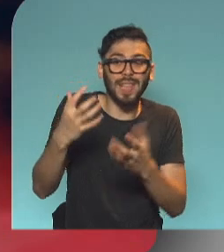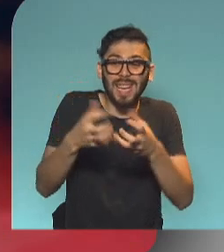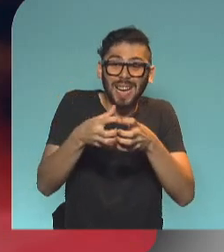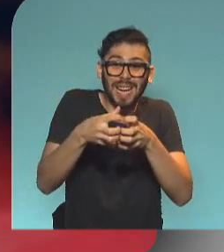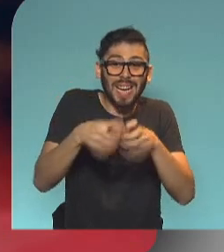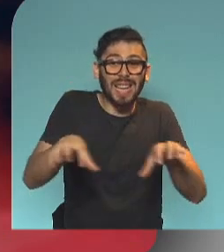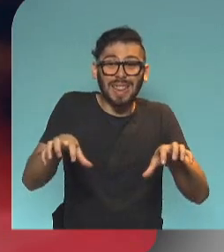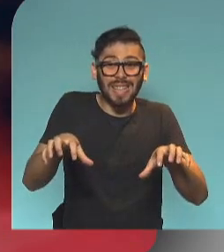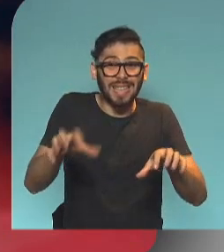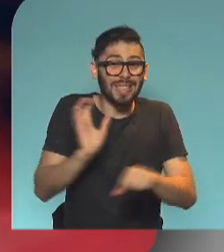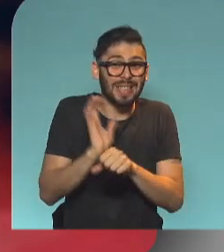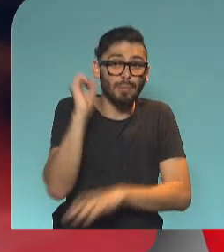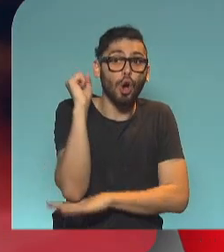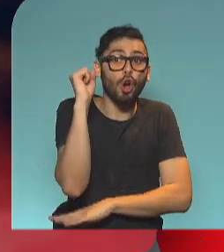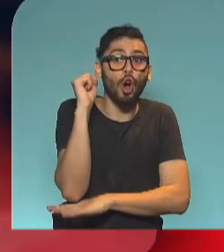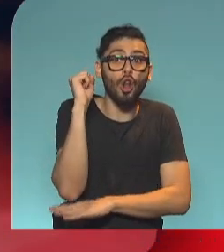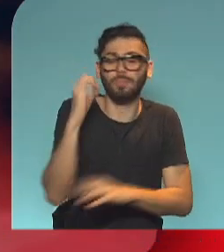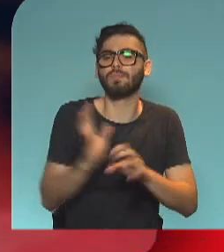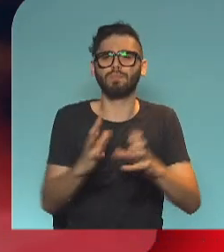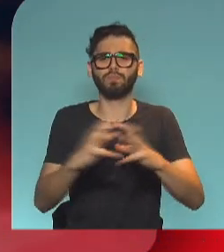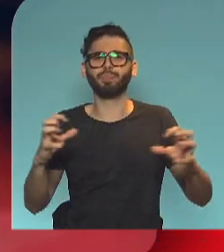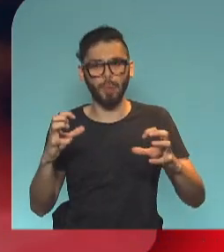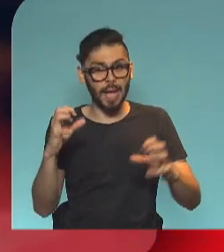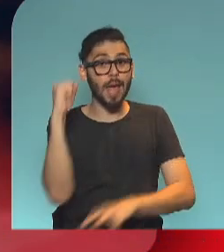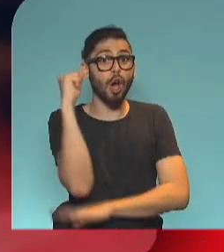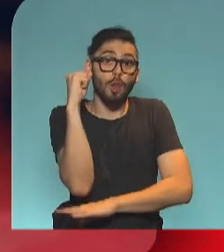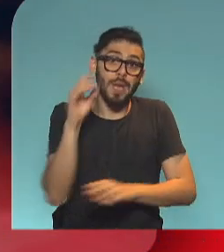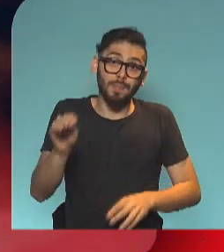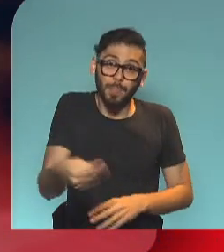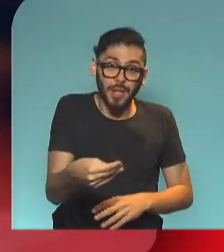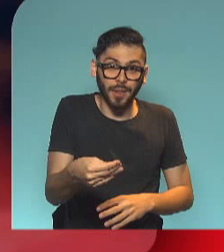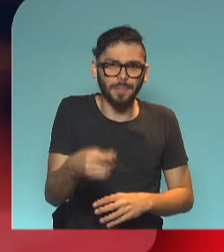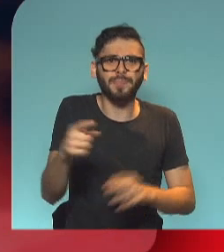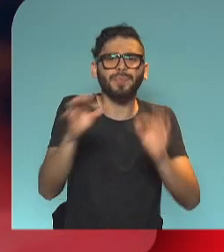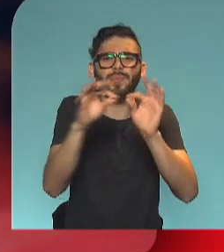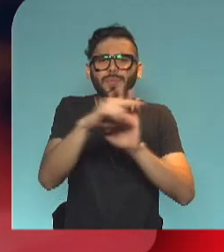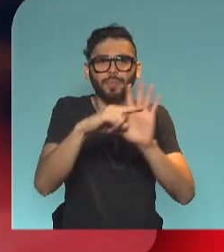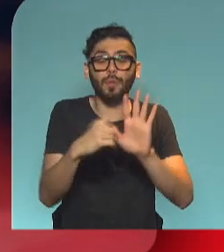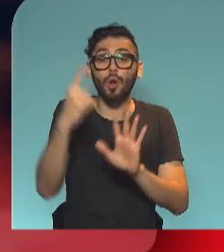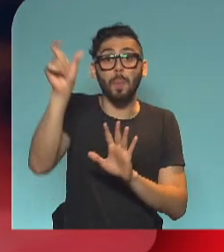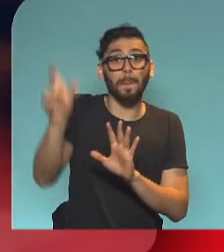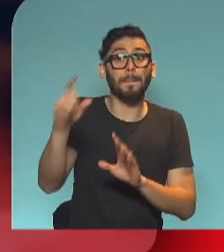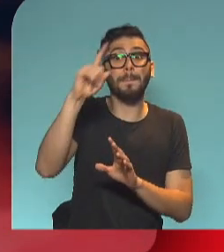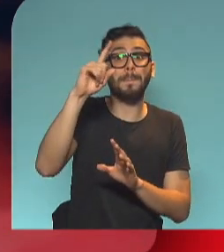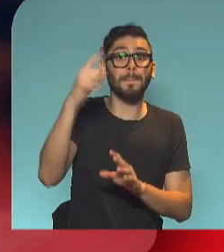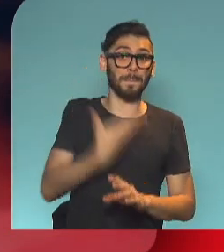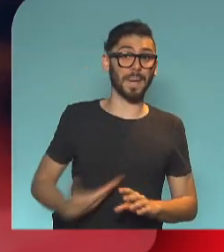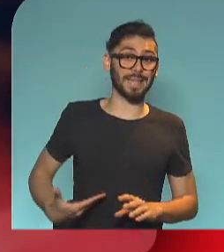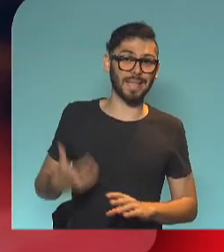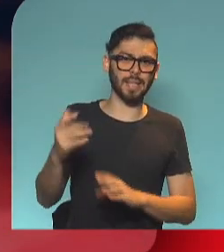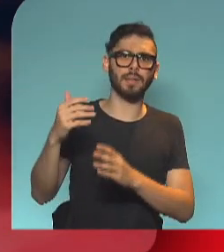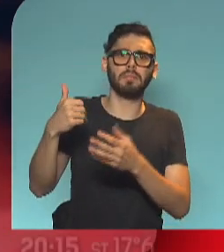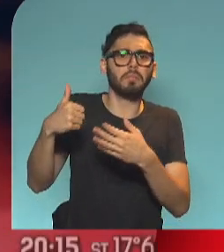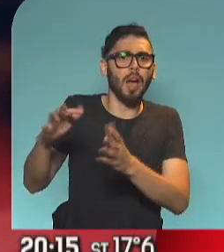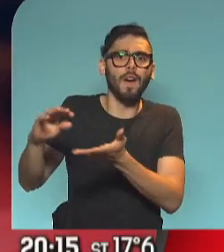una pérdida económica. Esto es lo que decía de arranque, ¿no? Maltrata sí. a un presidente que más allá de funcionarios o funcionarias